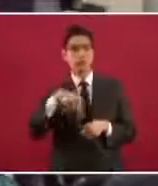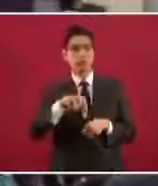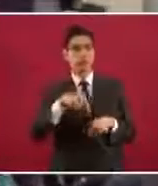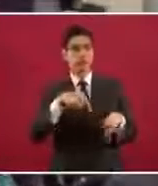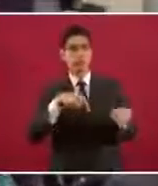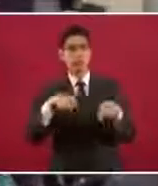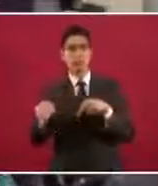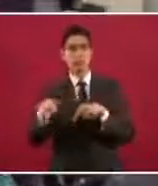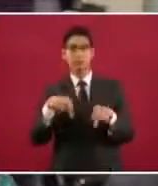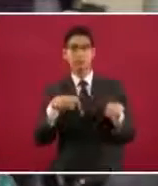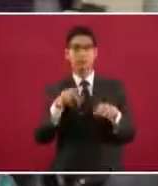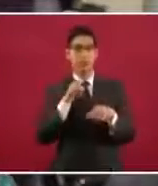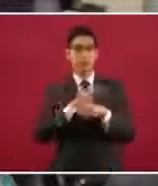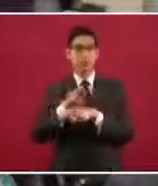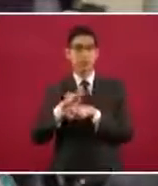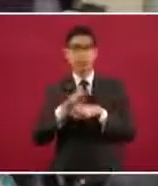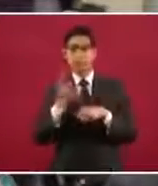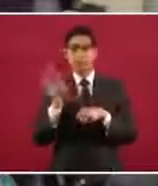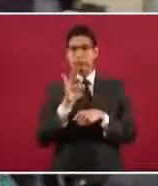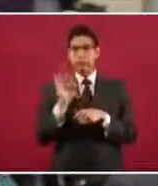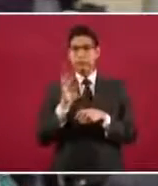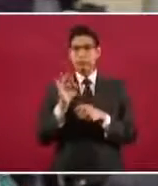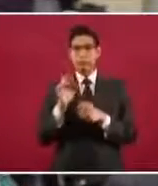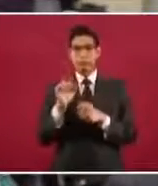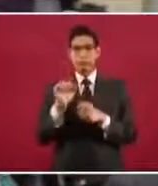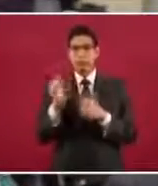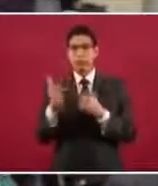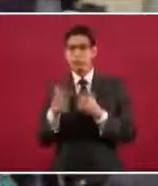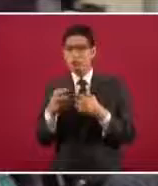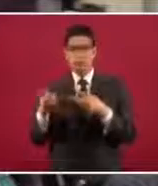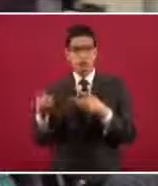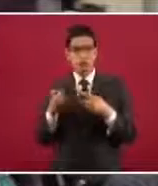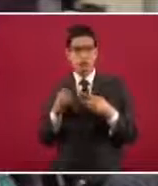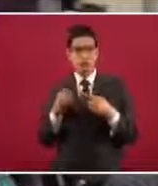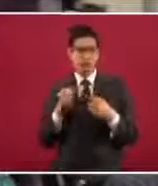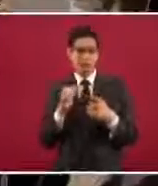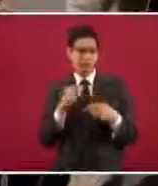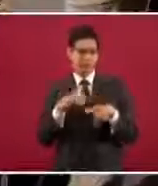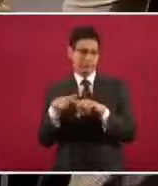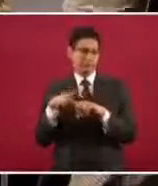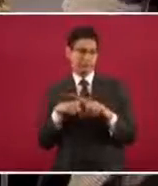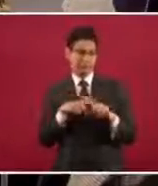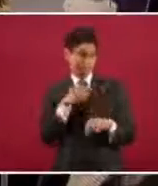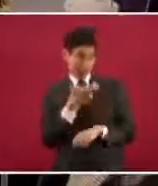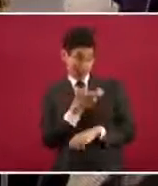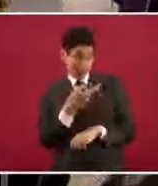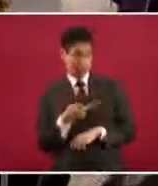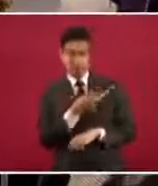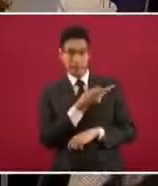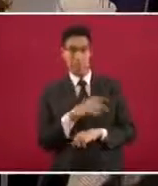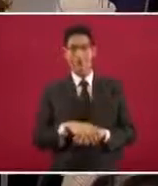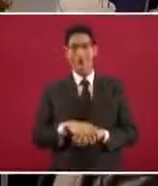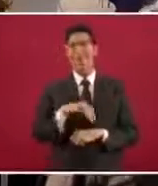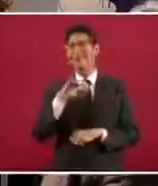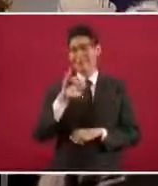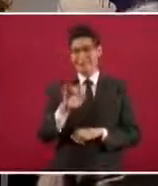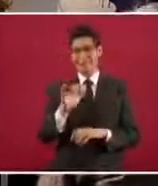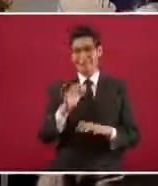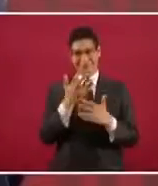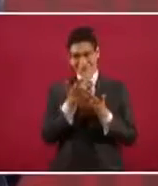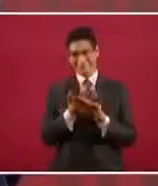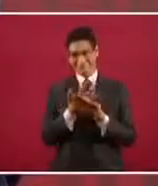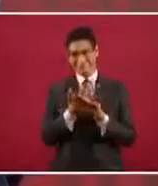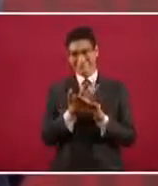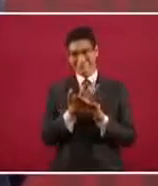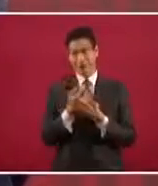organizados y otros pues podría ser ante la crisis que se vive. Esa sería la primera pregunta. Sí, presidente, por favor. Pues eso es para el domingo, lo